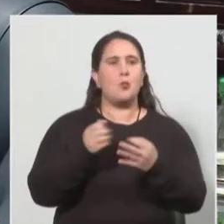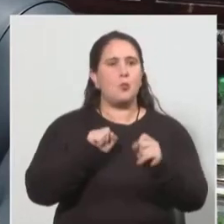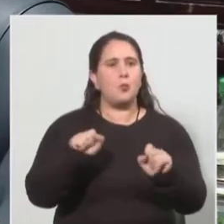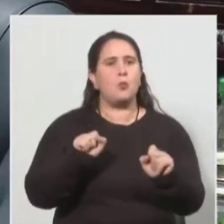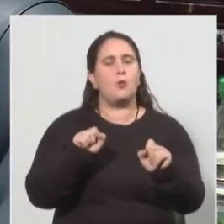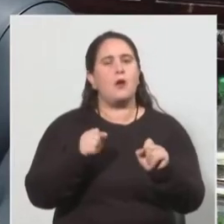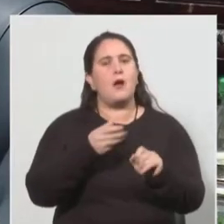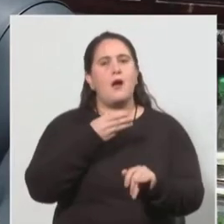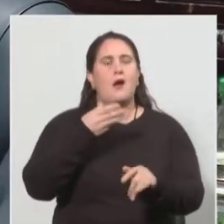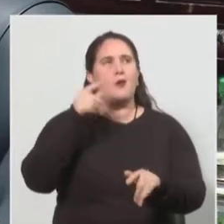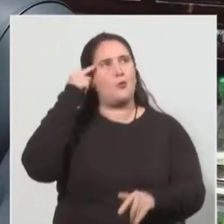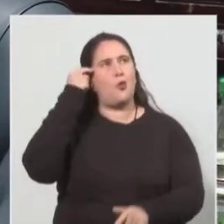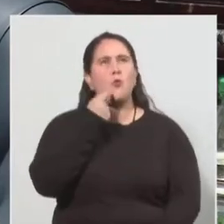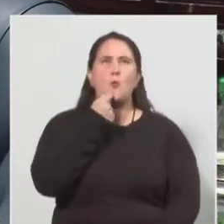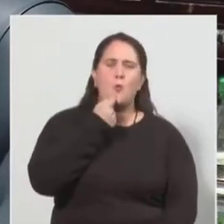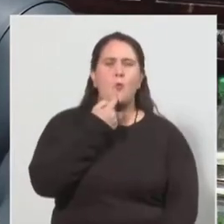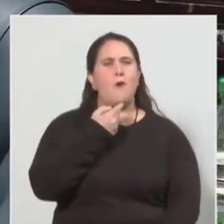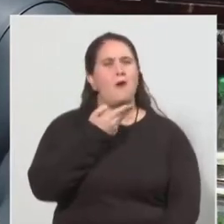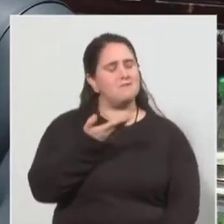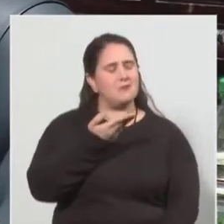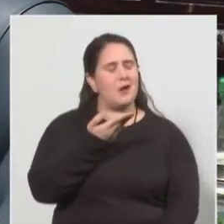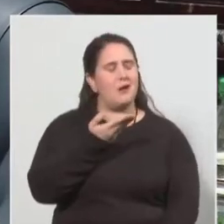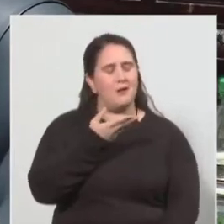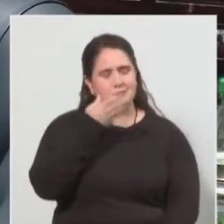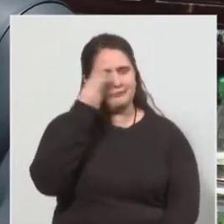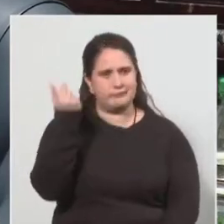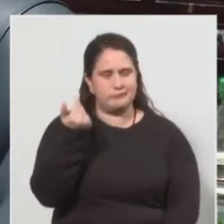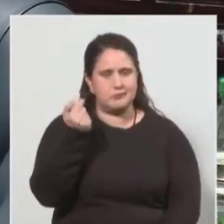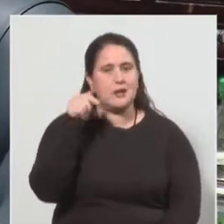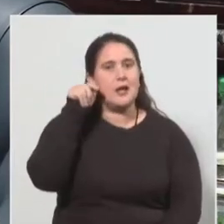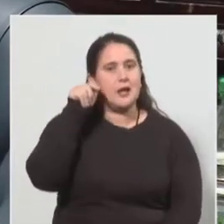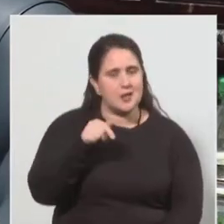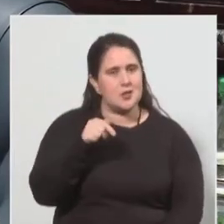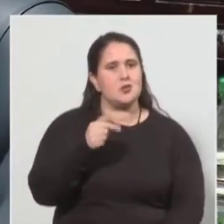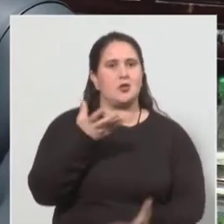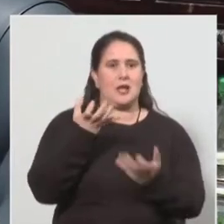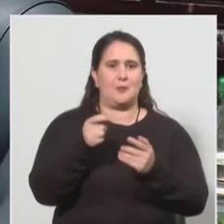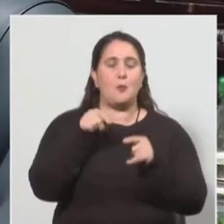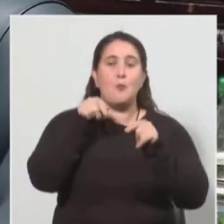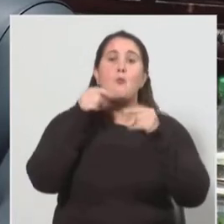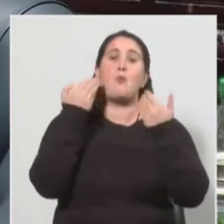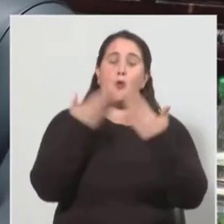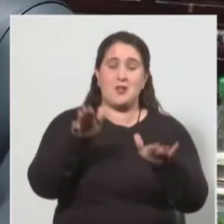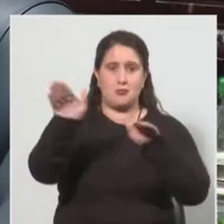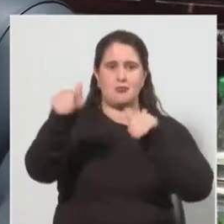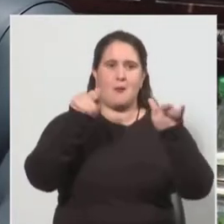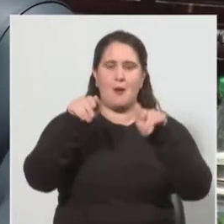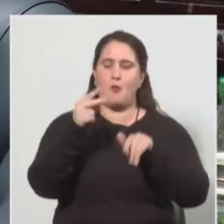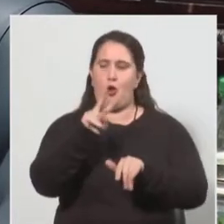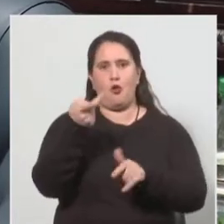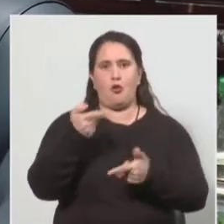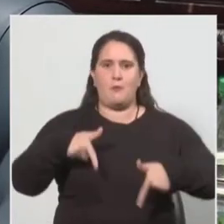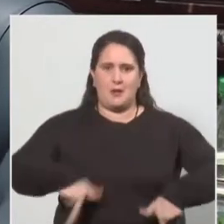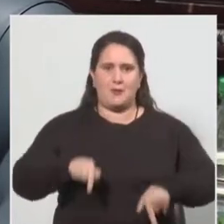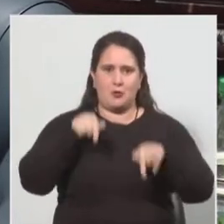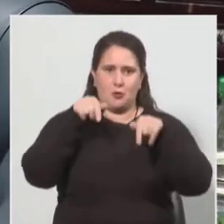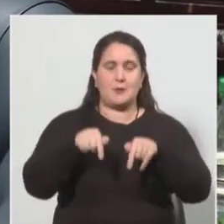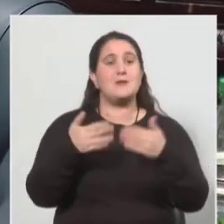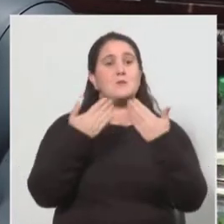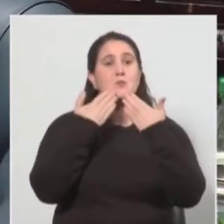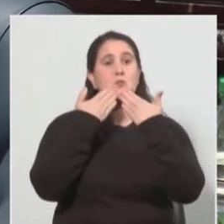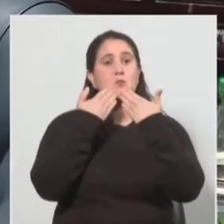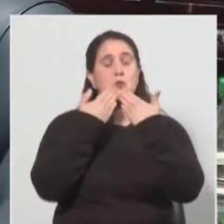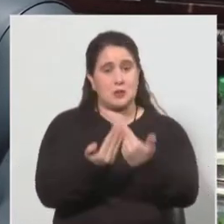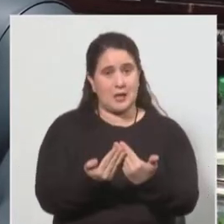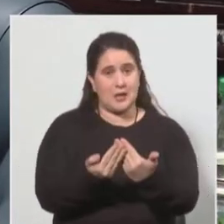todo tipo de duda y de suspicacia. Ese es el talante de esta interpelación y